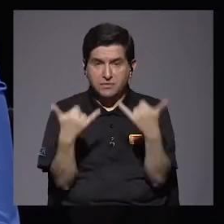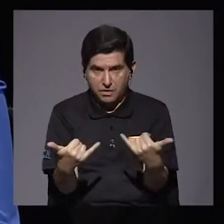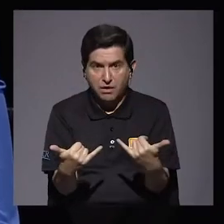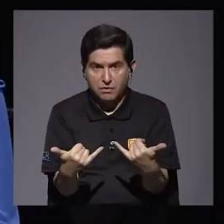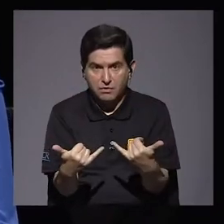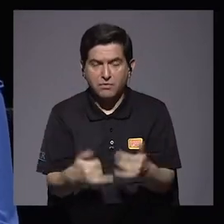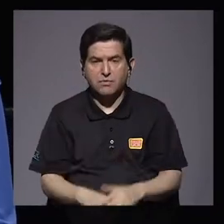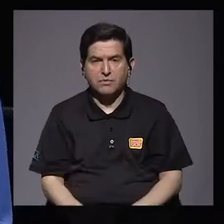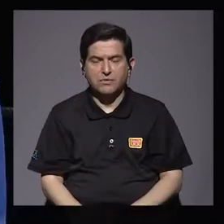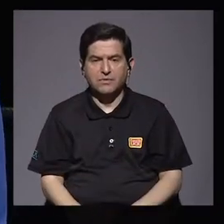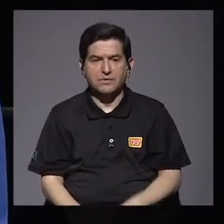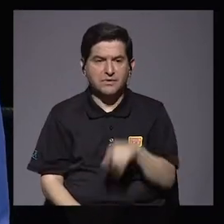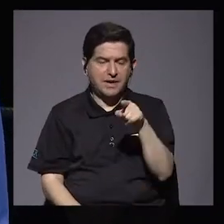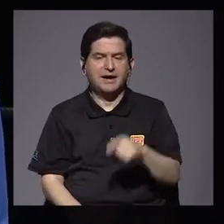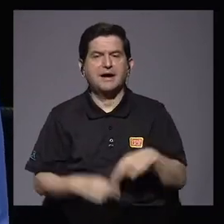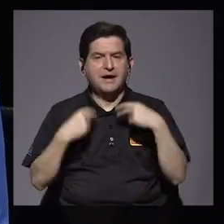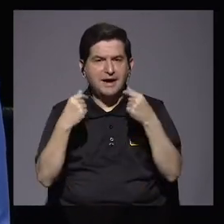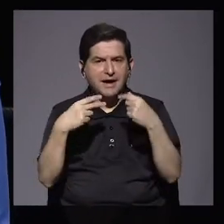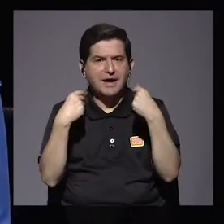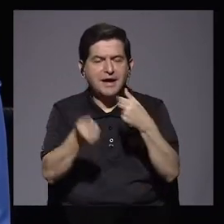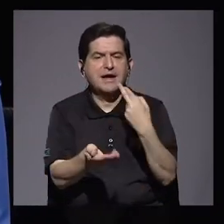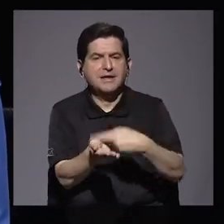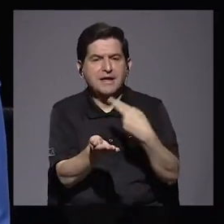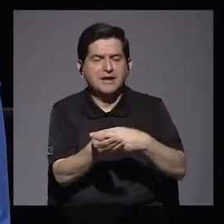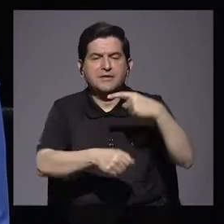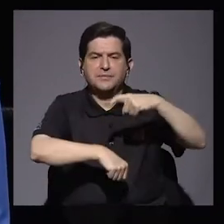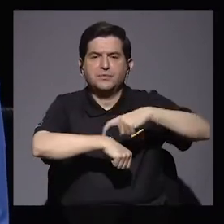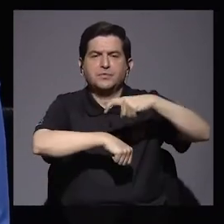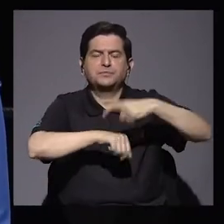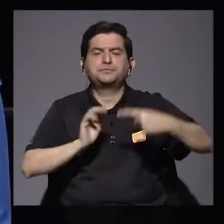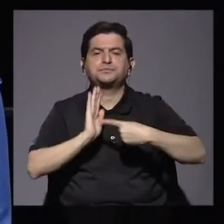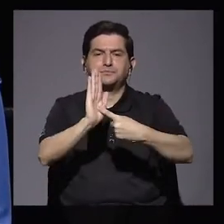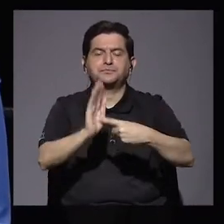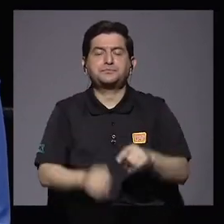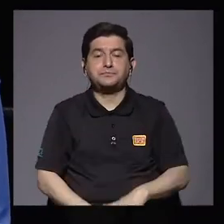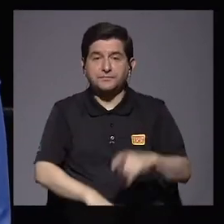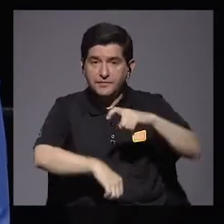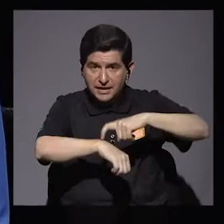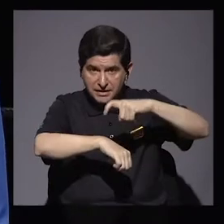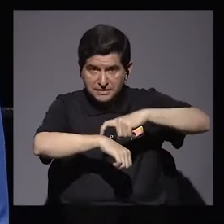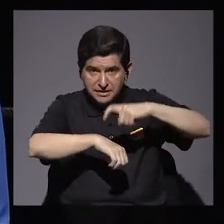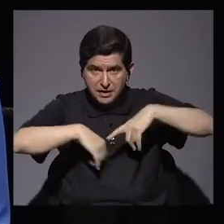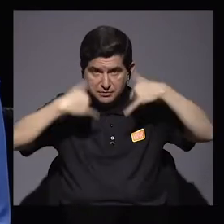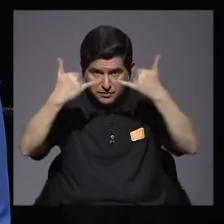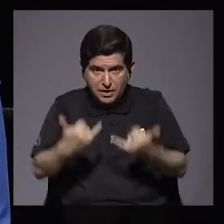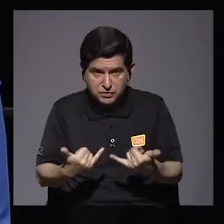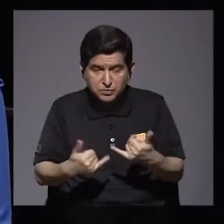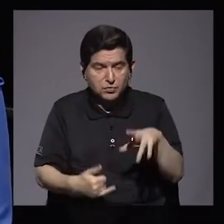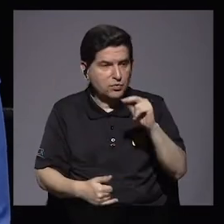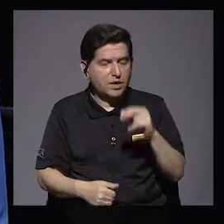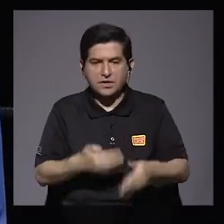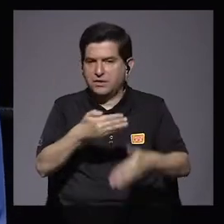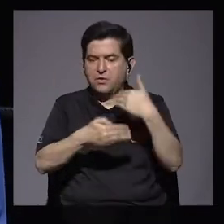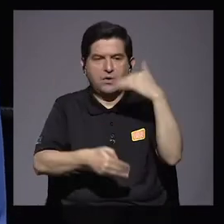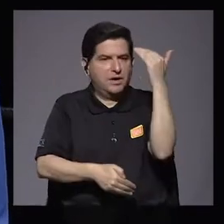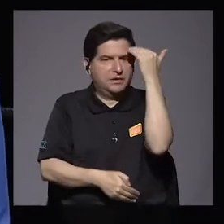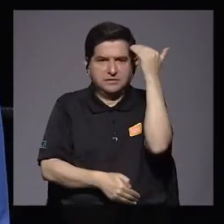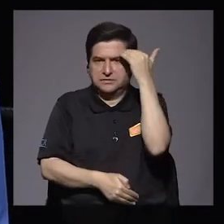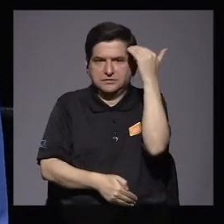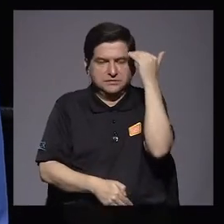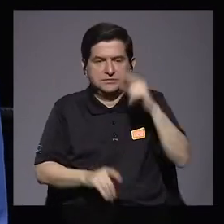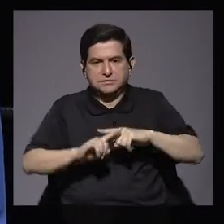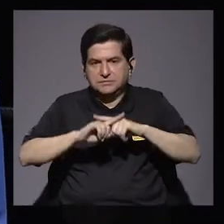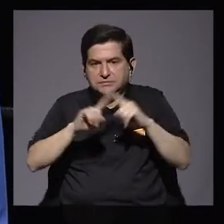sí al signo y a la velocidad y al ritmo de los tiempos. Son tiempos que no fueron predecibles en